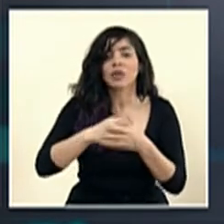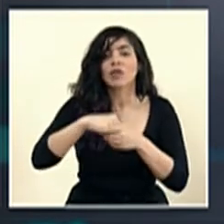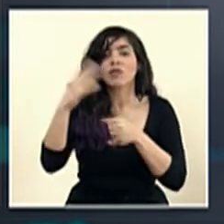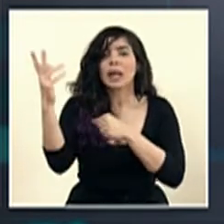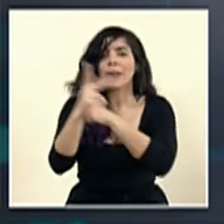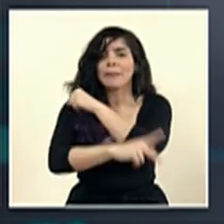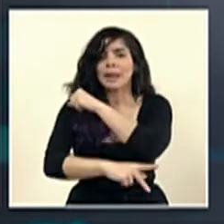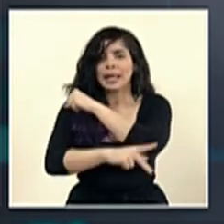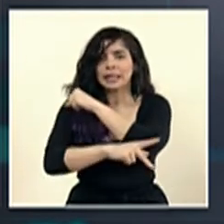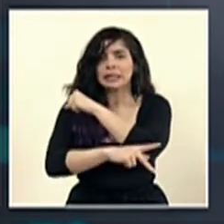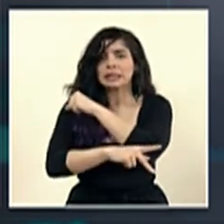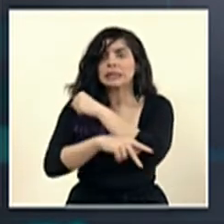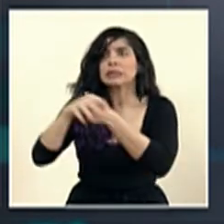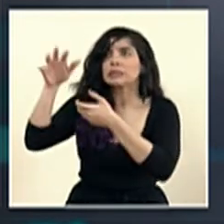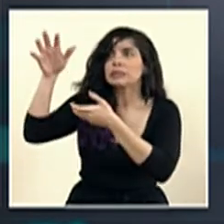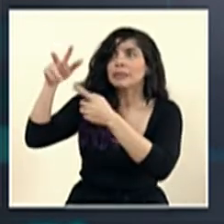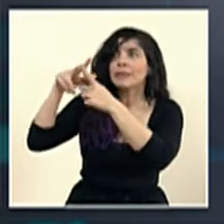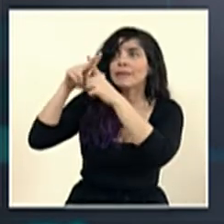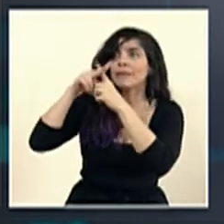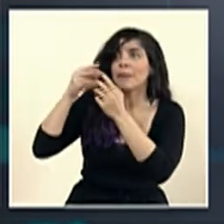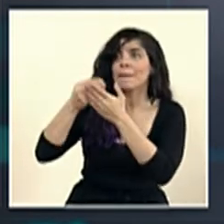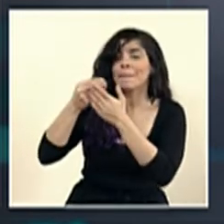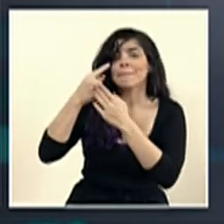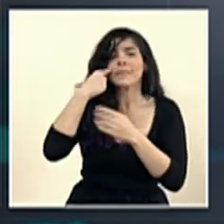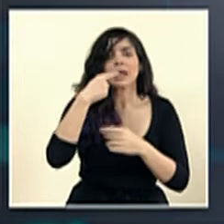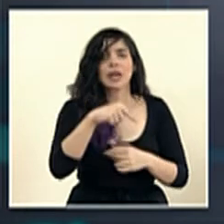exterior para Costa Rica.